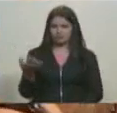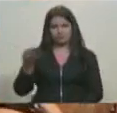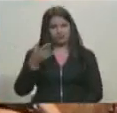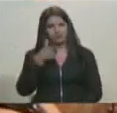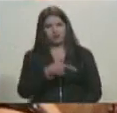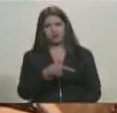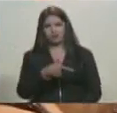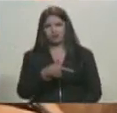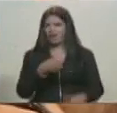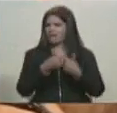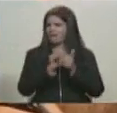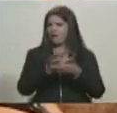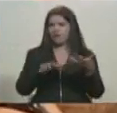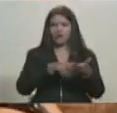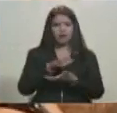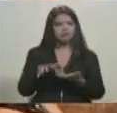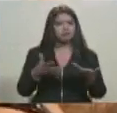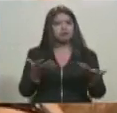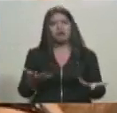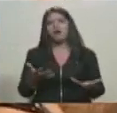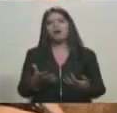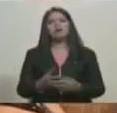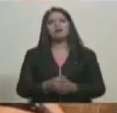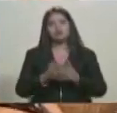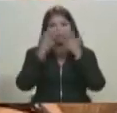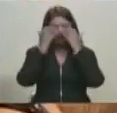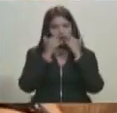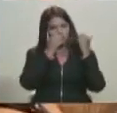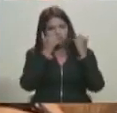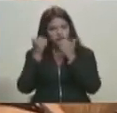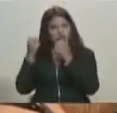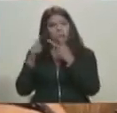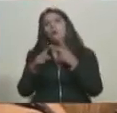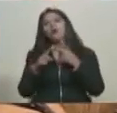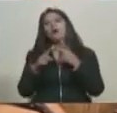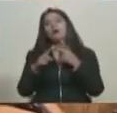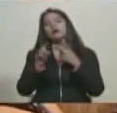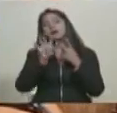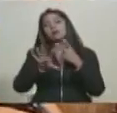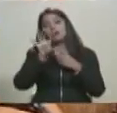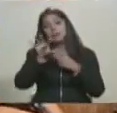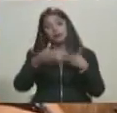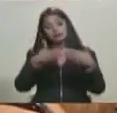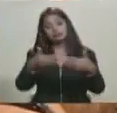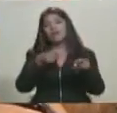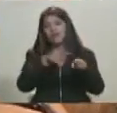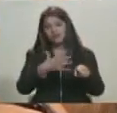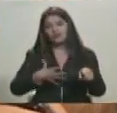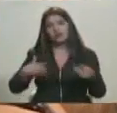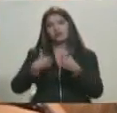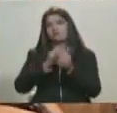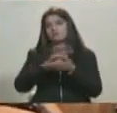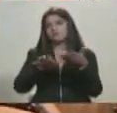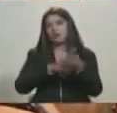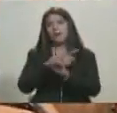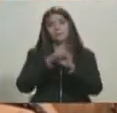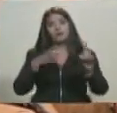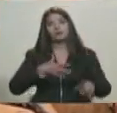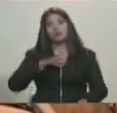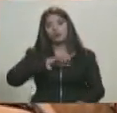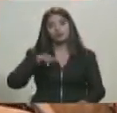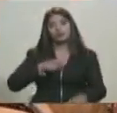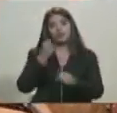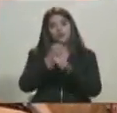es actores de la violencia, son los actores del terrorismo, son los actores que han llevado a este país a lo que ellos quisieran, el caos. Nosotros estamos